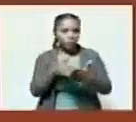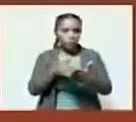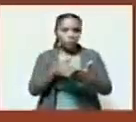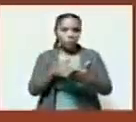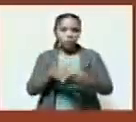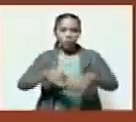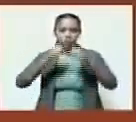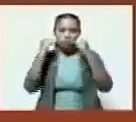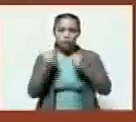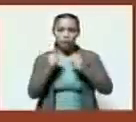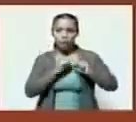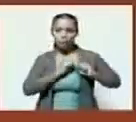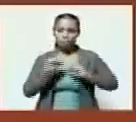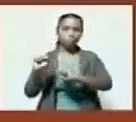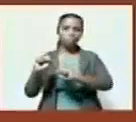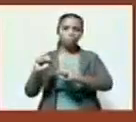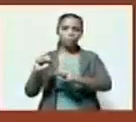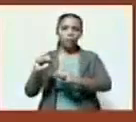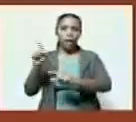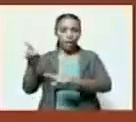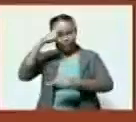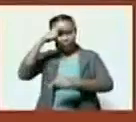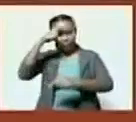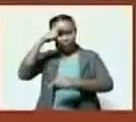implacables y ha sido una operación